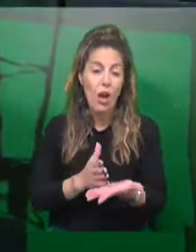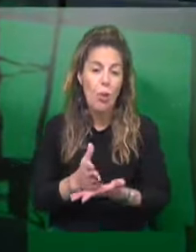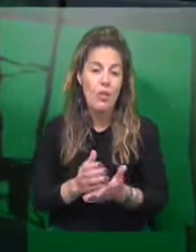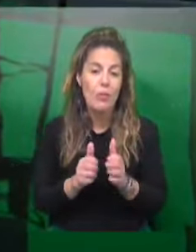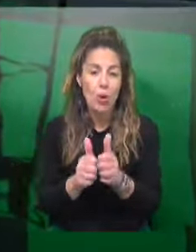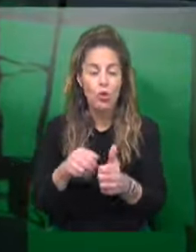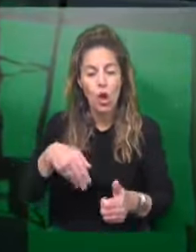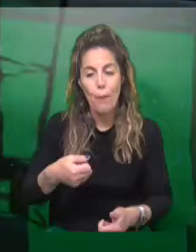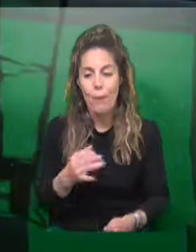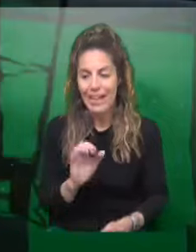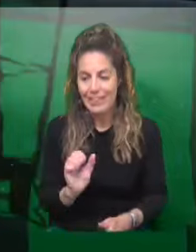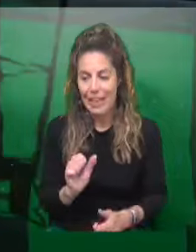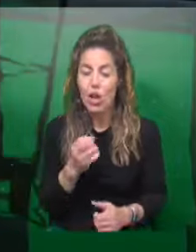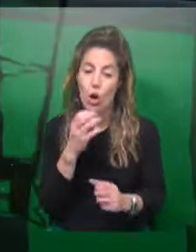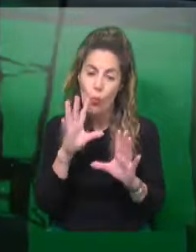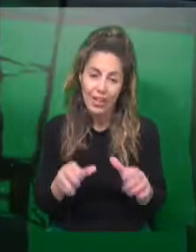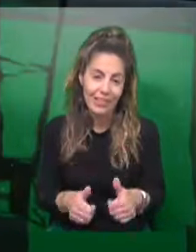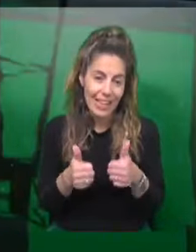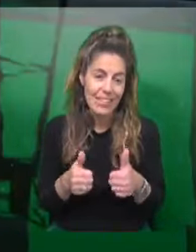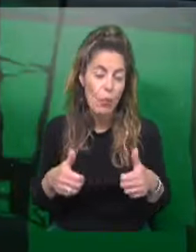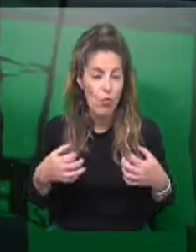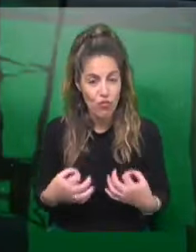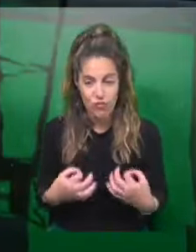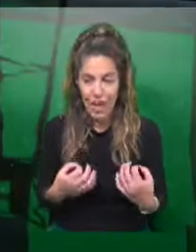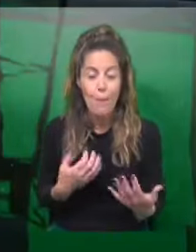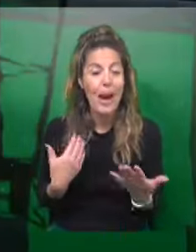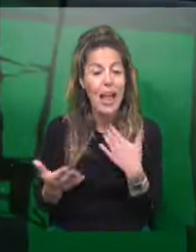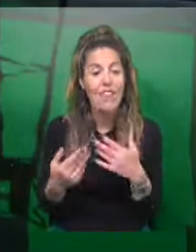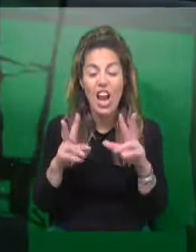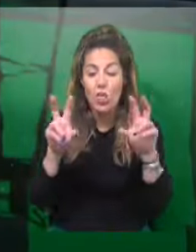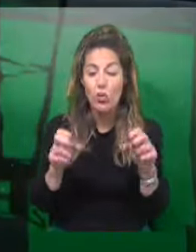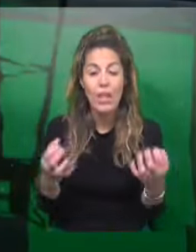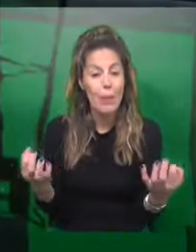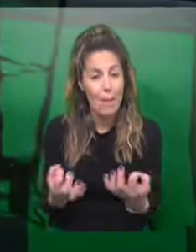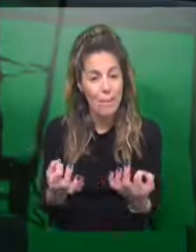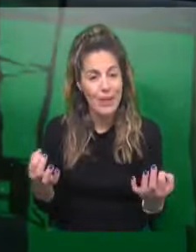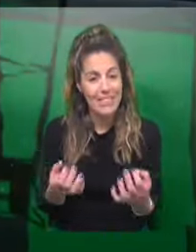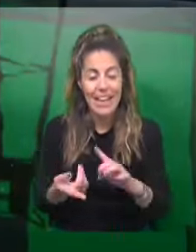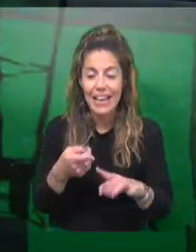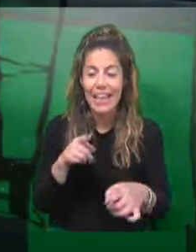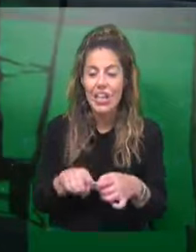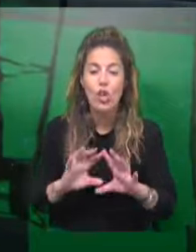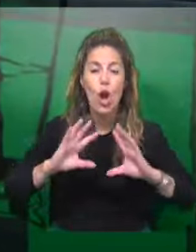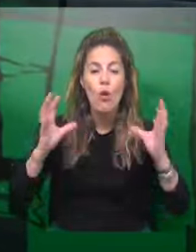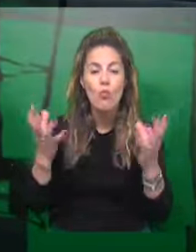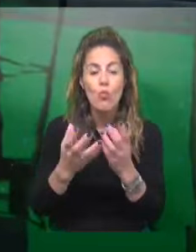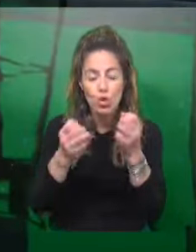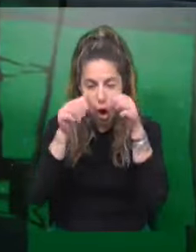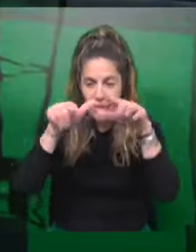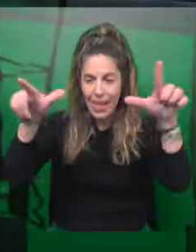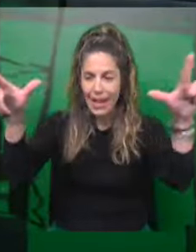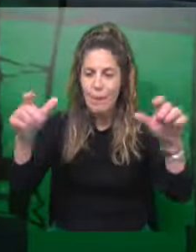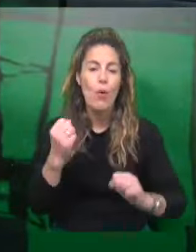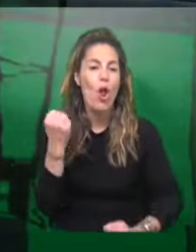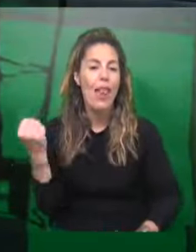Maite sarazola Alejandro Cómo andás Bueno muy bien para abordar hoy un tema muy particular que tiene que ver con el mundo Agrario la